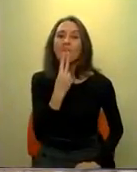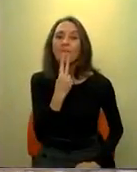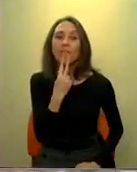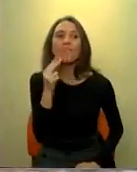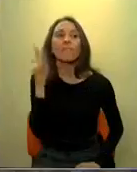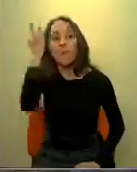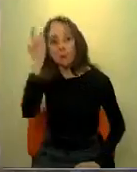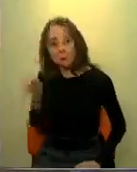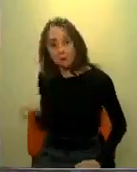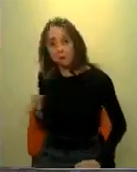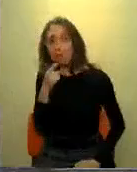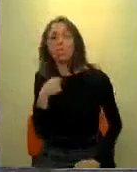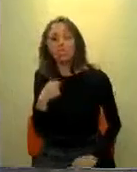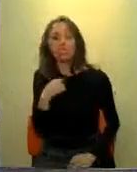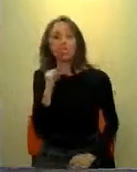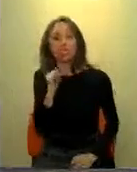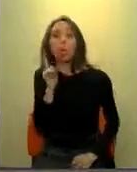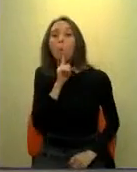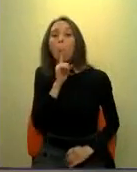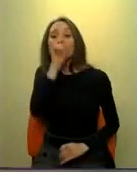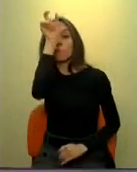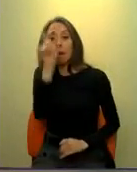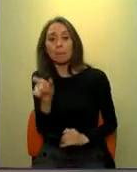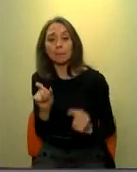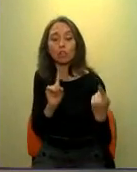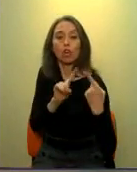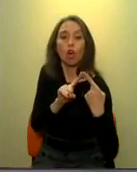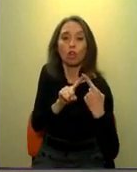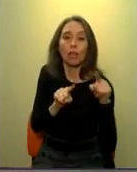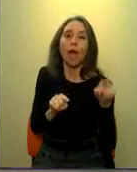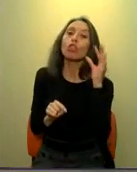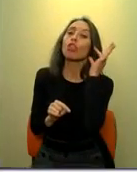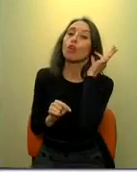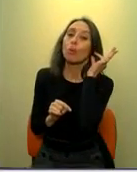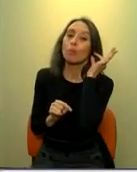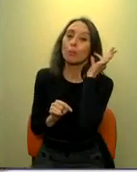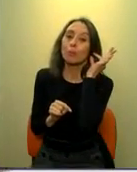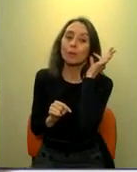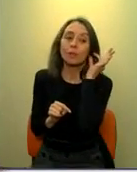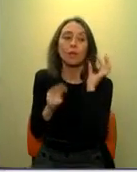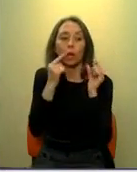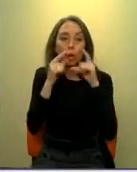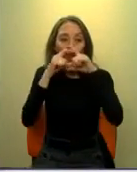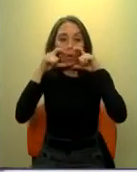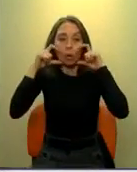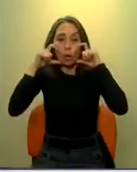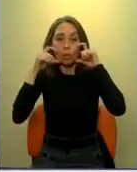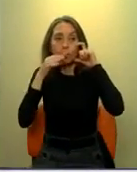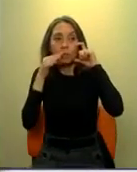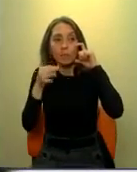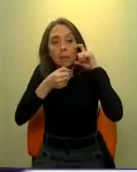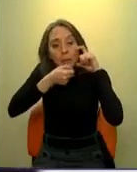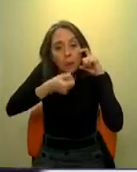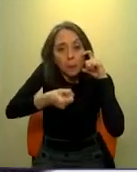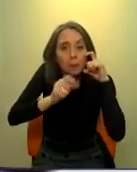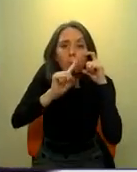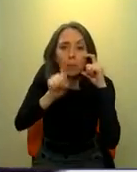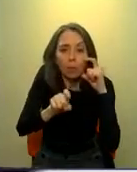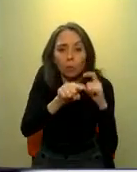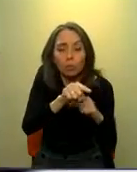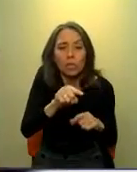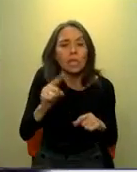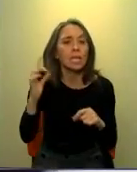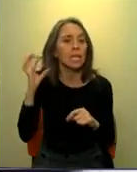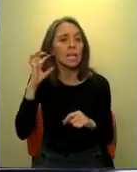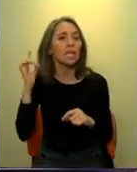reconoce fue una de las últimas personas que tuvo contacto con ella. Ha escuchado que las versiones